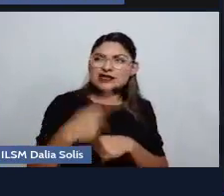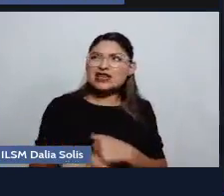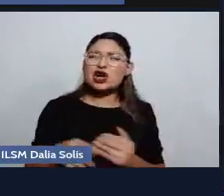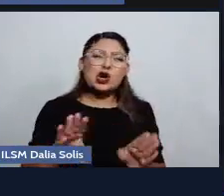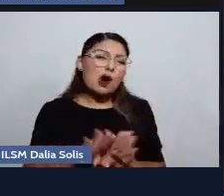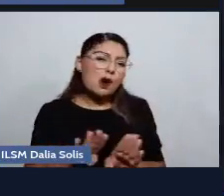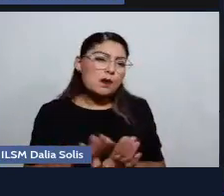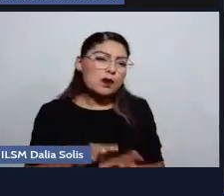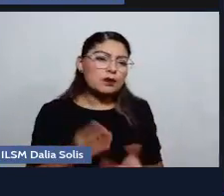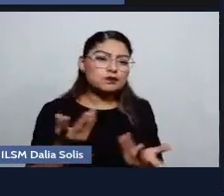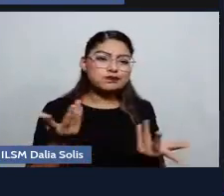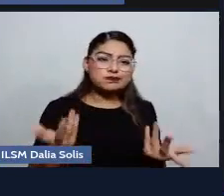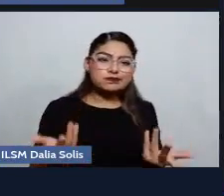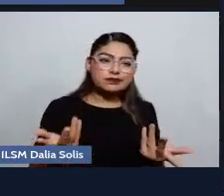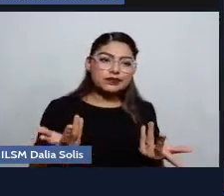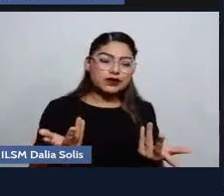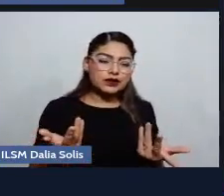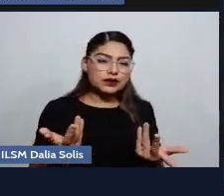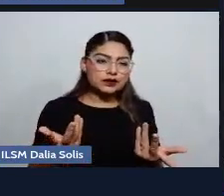forma,